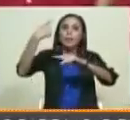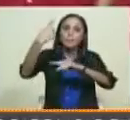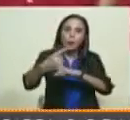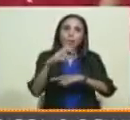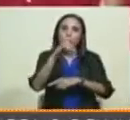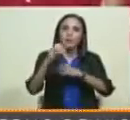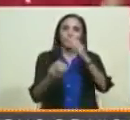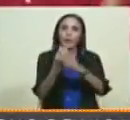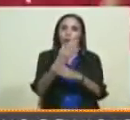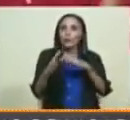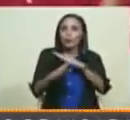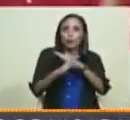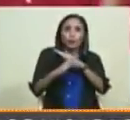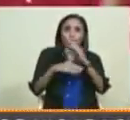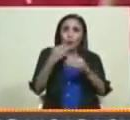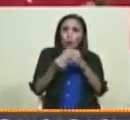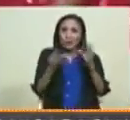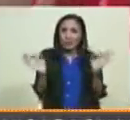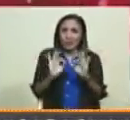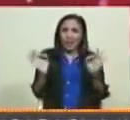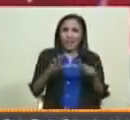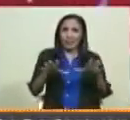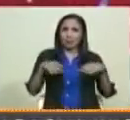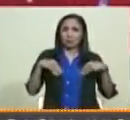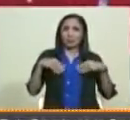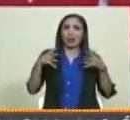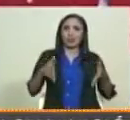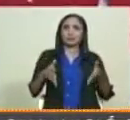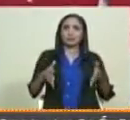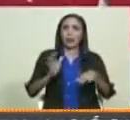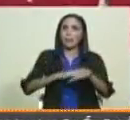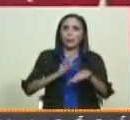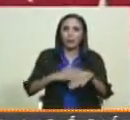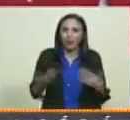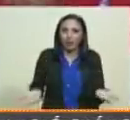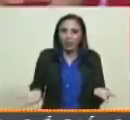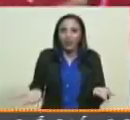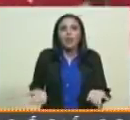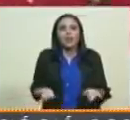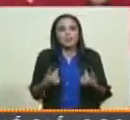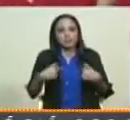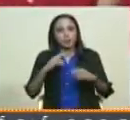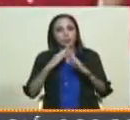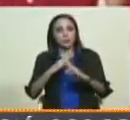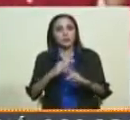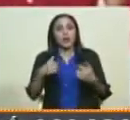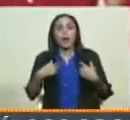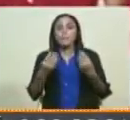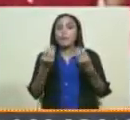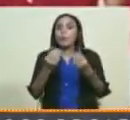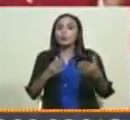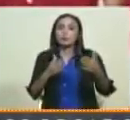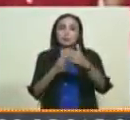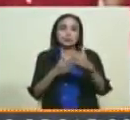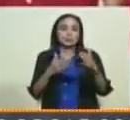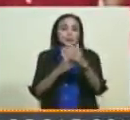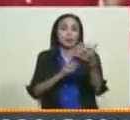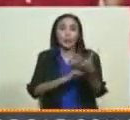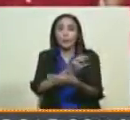todavía? Y yo le contesté, son muchas las cosas que estamos haciendo contra la guerra económica,